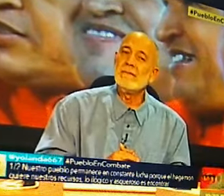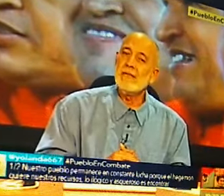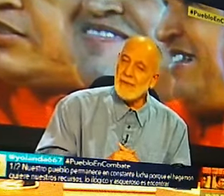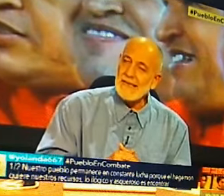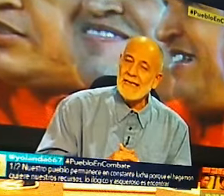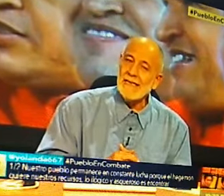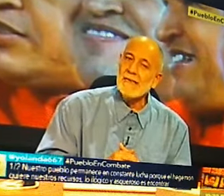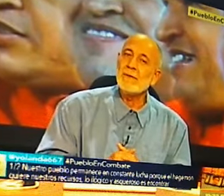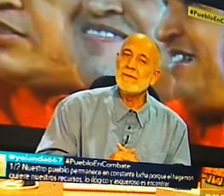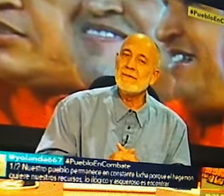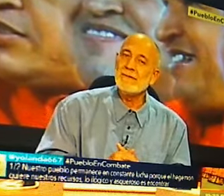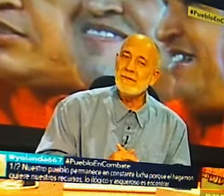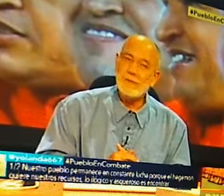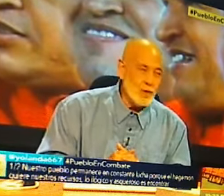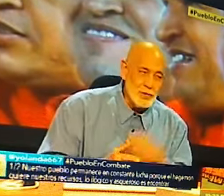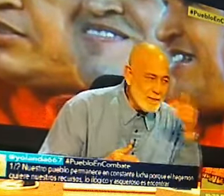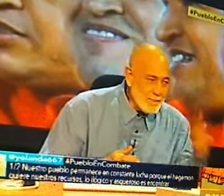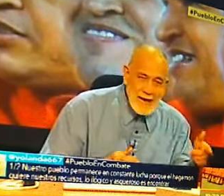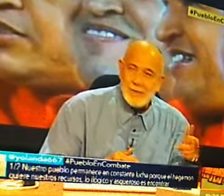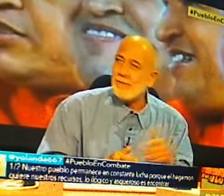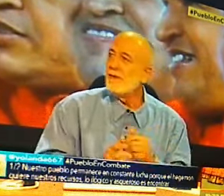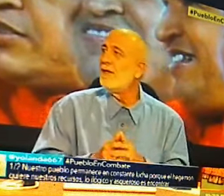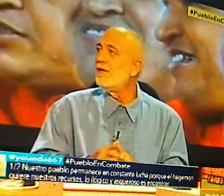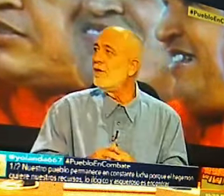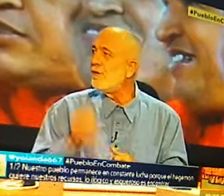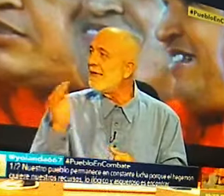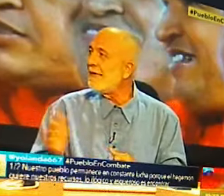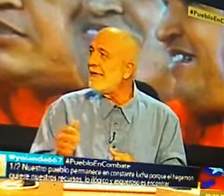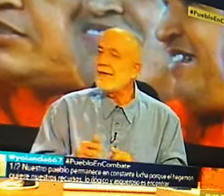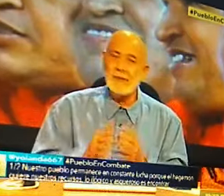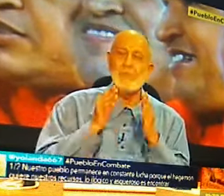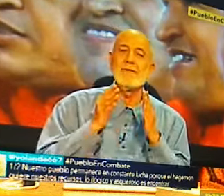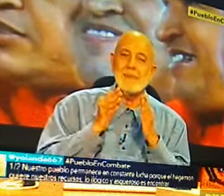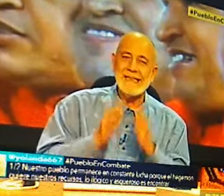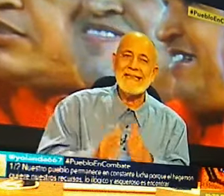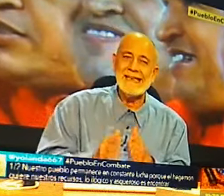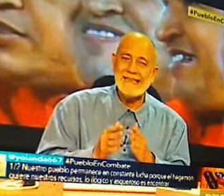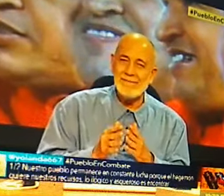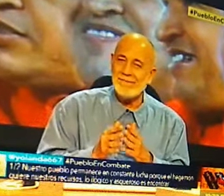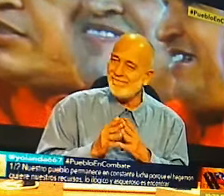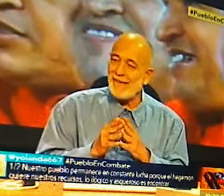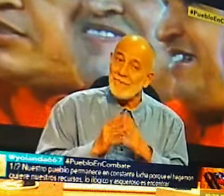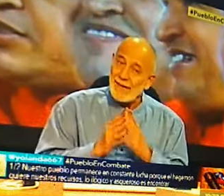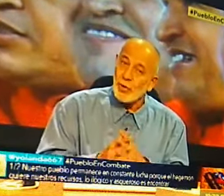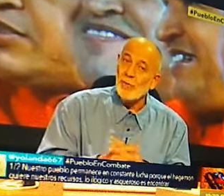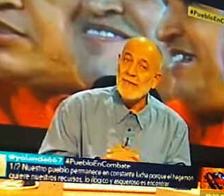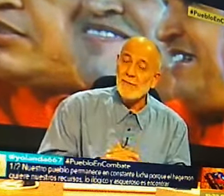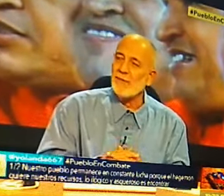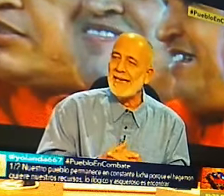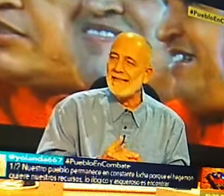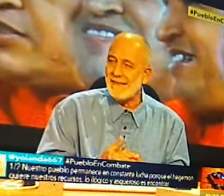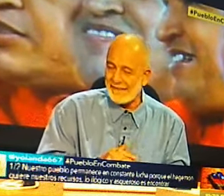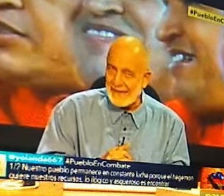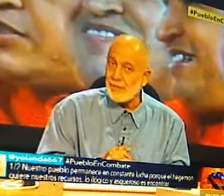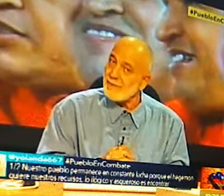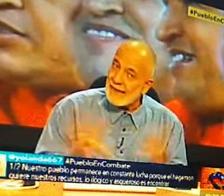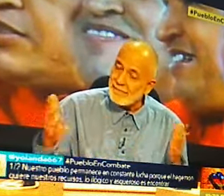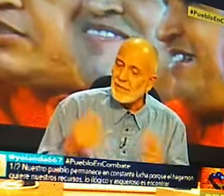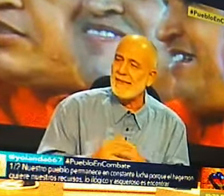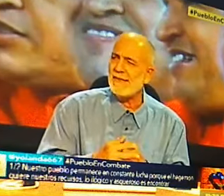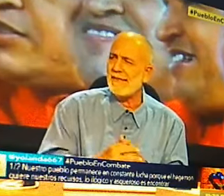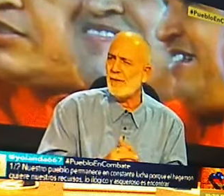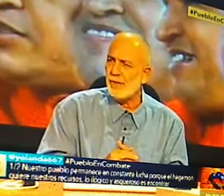de un ataque de este tipo, no de un disparo, no de un atentado, sino de un ataque tan, tan feroz como este, pues fue un cáncer extraño. Ya